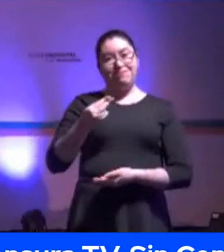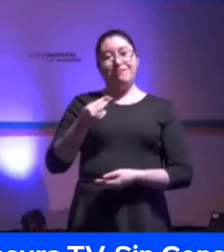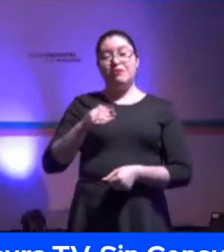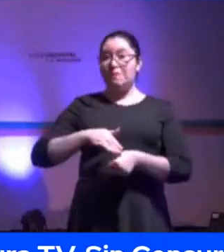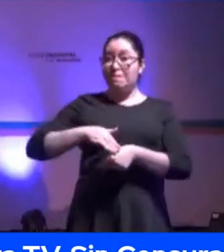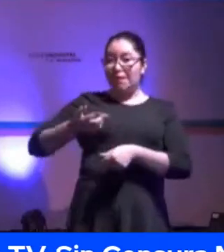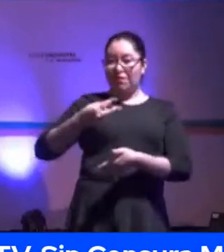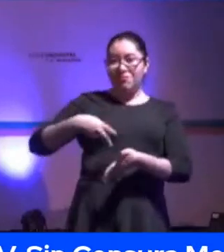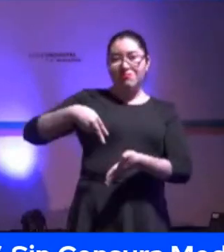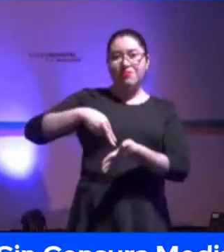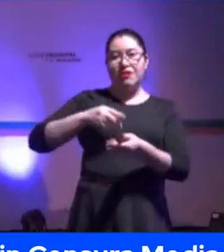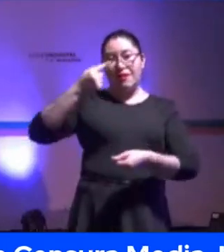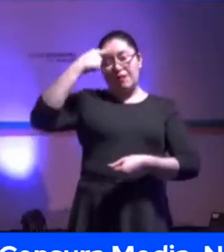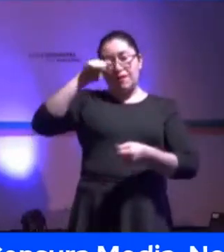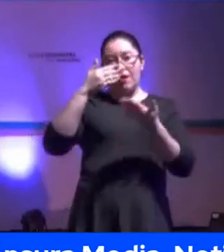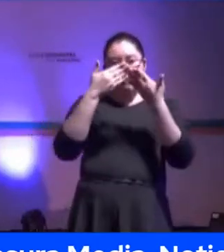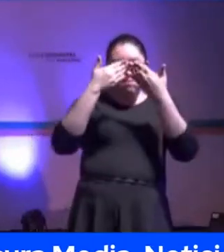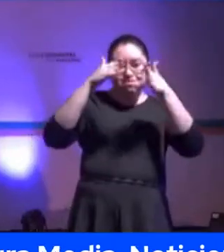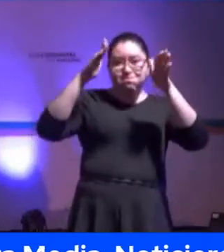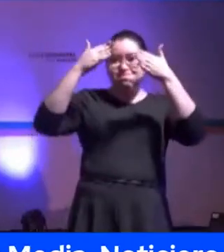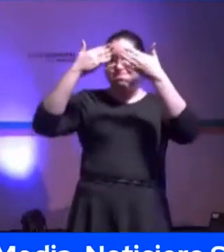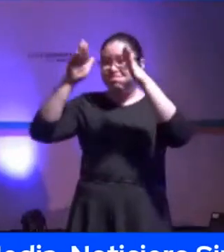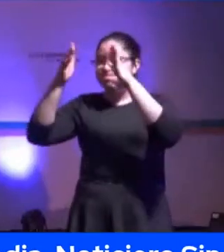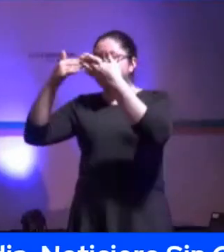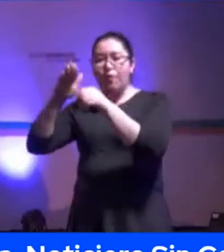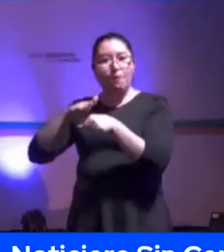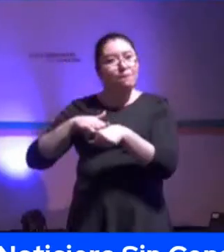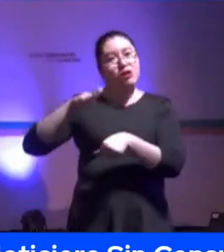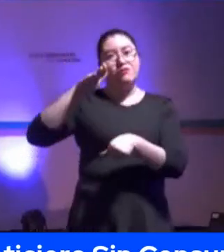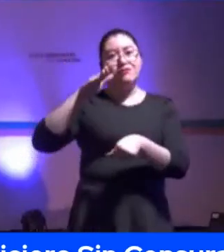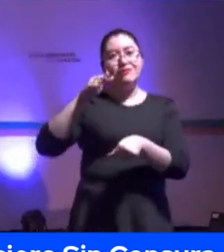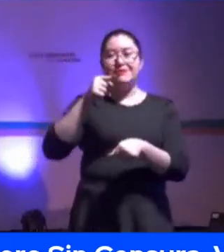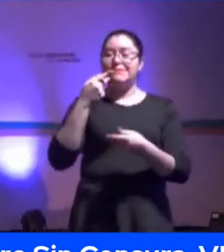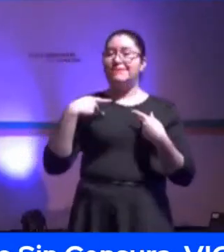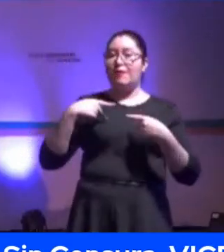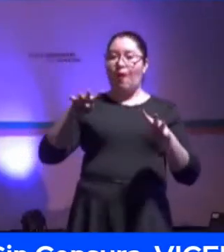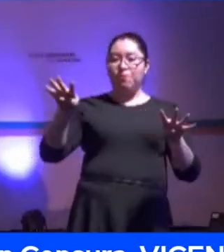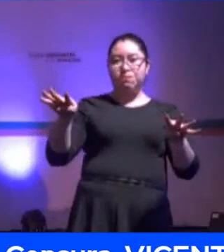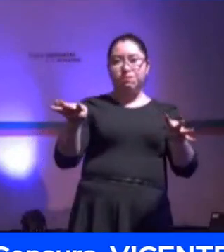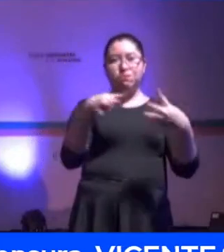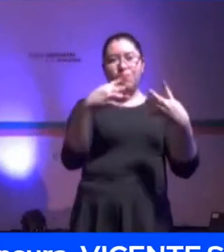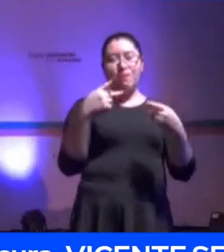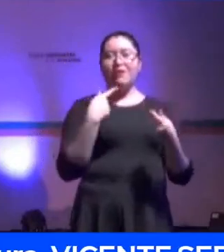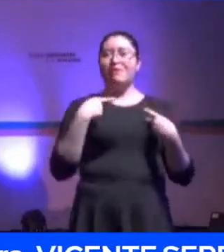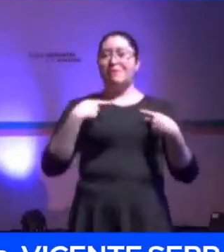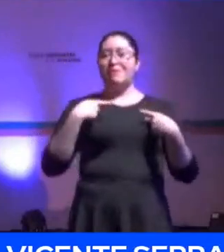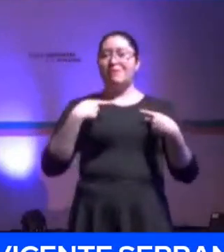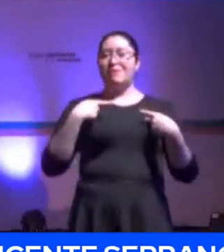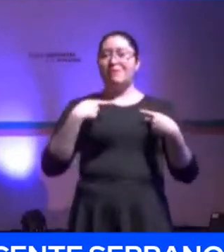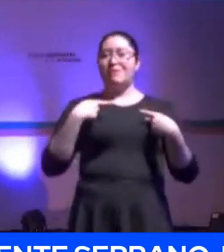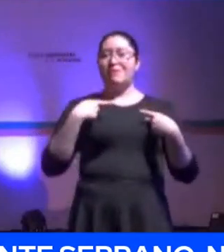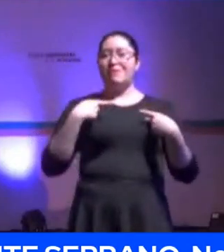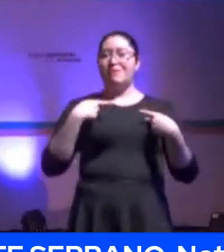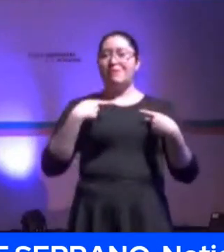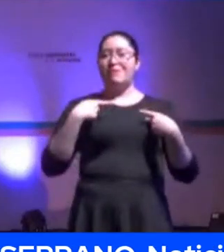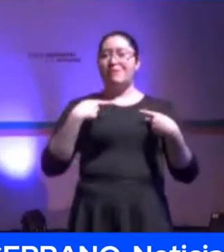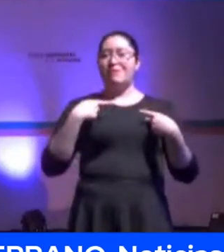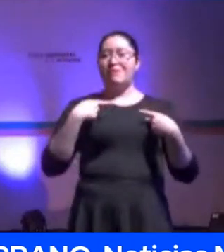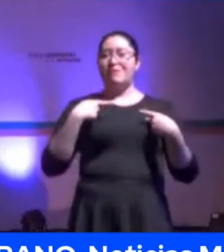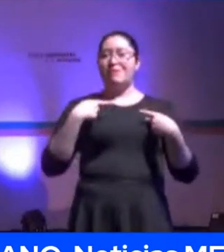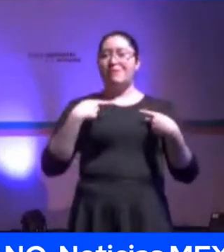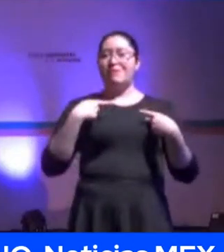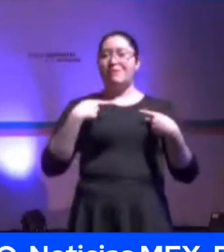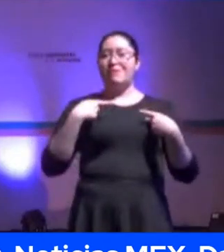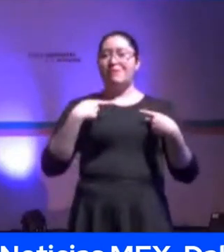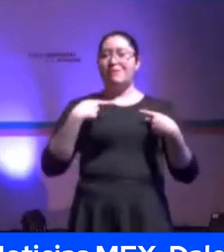más tendrán que seguir abriéndose los ojos y abriendo los ojos para las audiencias y para la gente. Los quiero mucho. Muchas gracias,